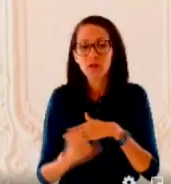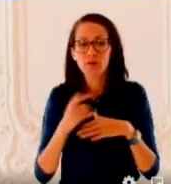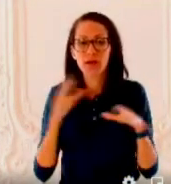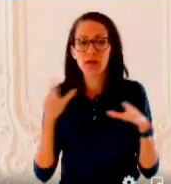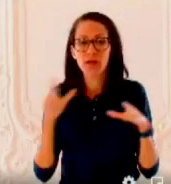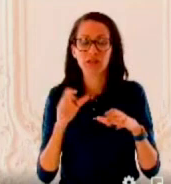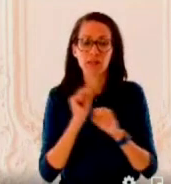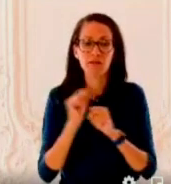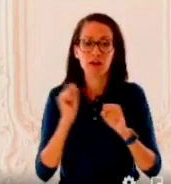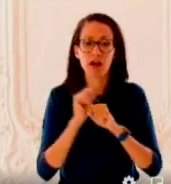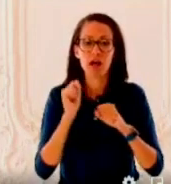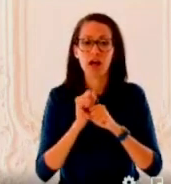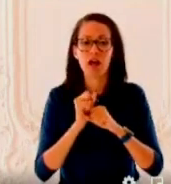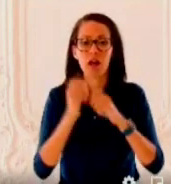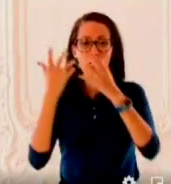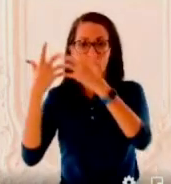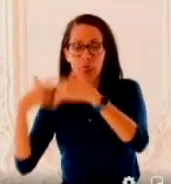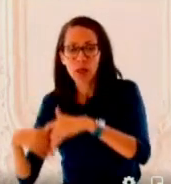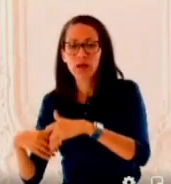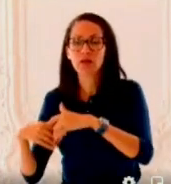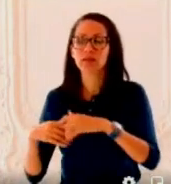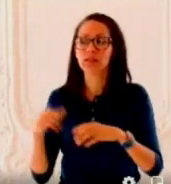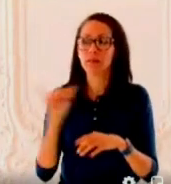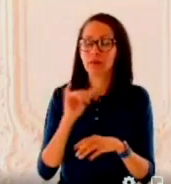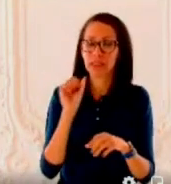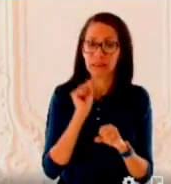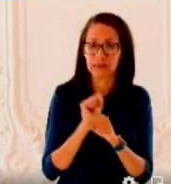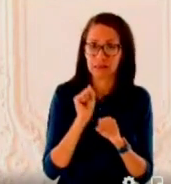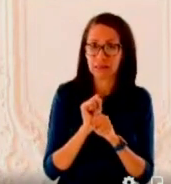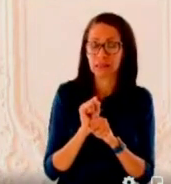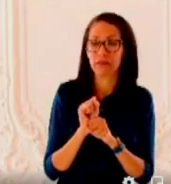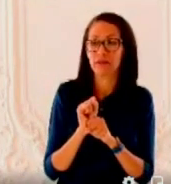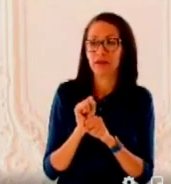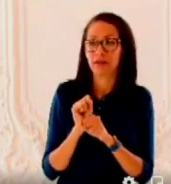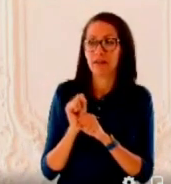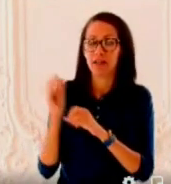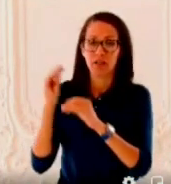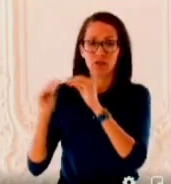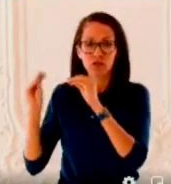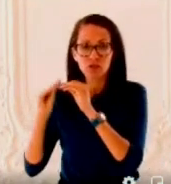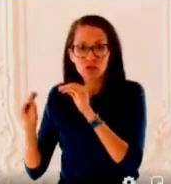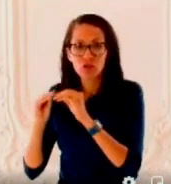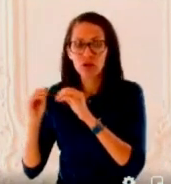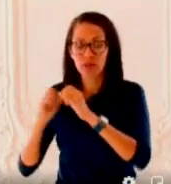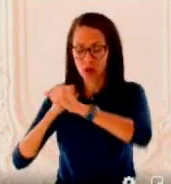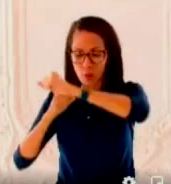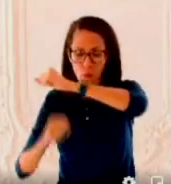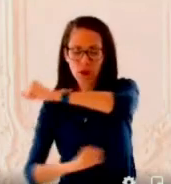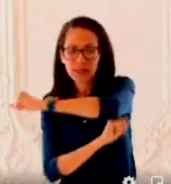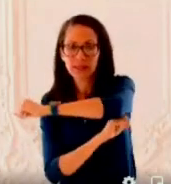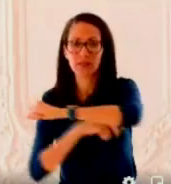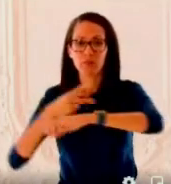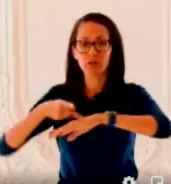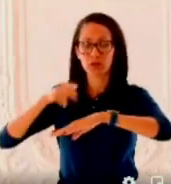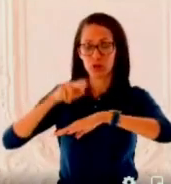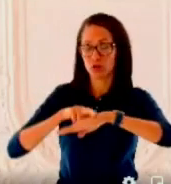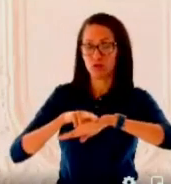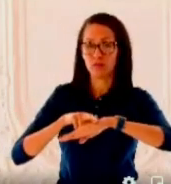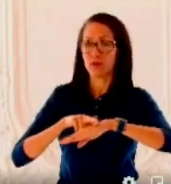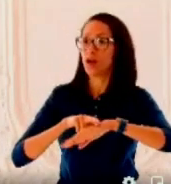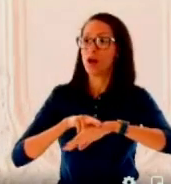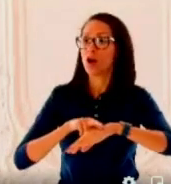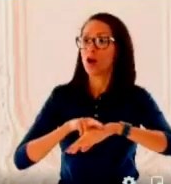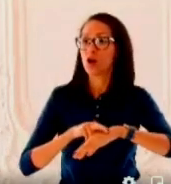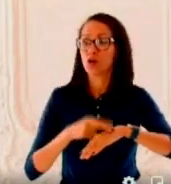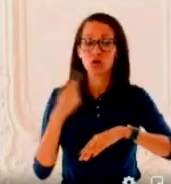deslizamientos, rotulación. También estuve envuelta en trabajos de rehabilitación de puentes de Puerto Rico. Así que no solamente he estado en el